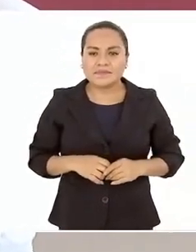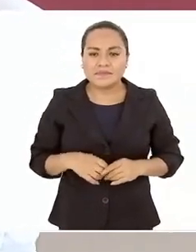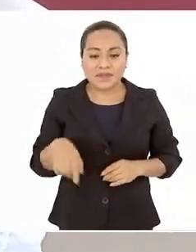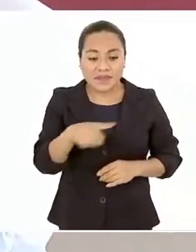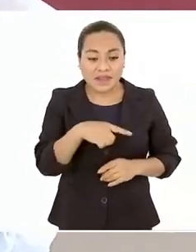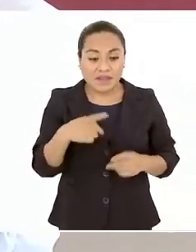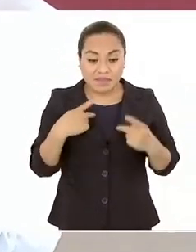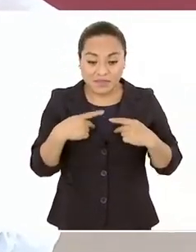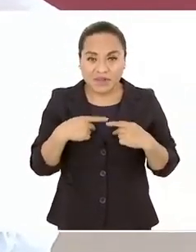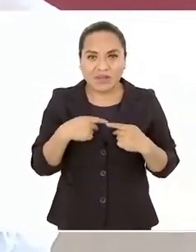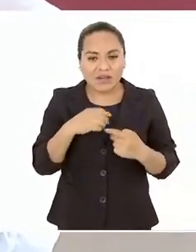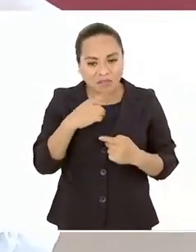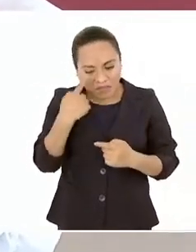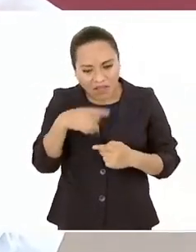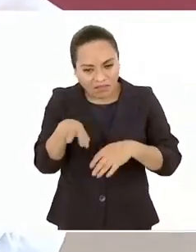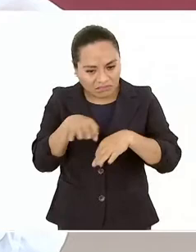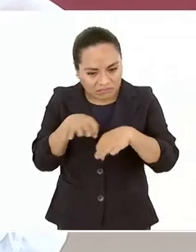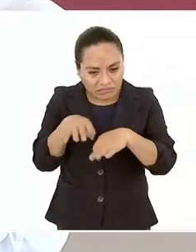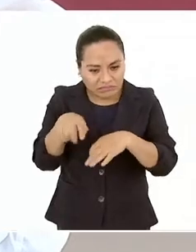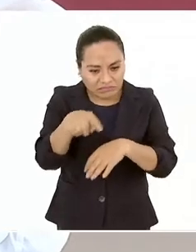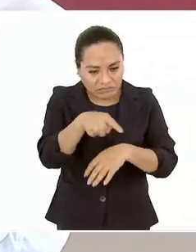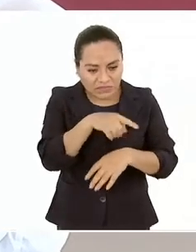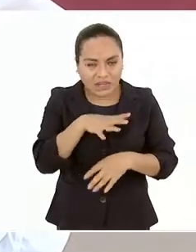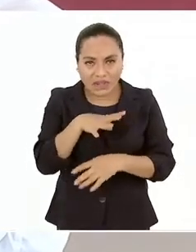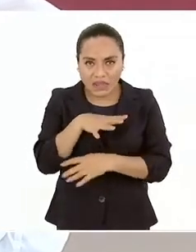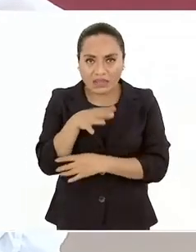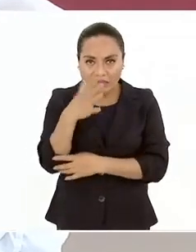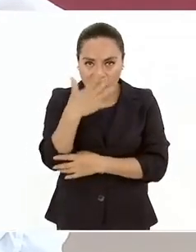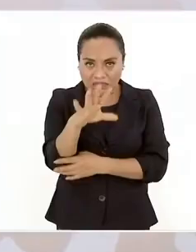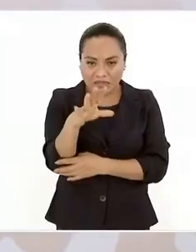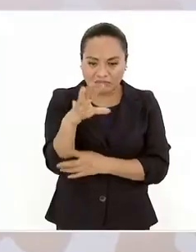esos parques va a tener